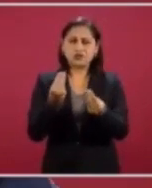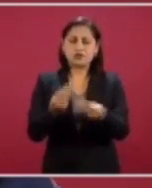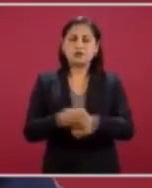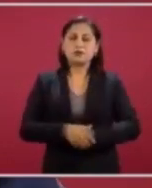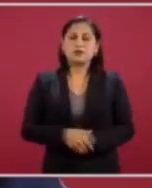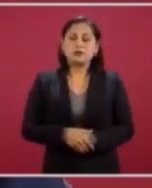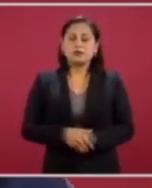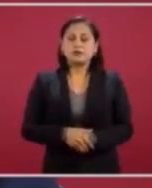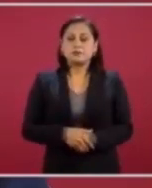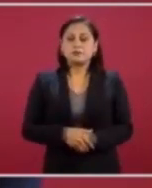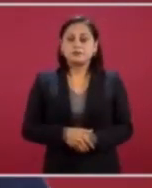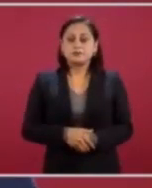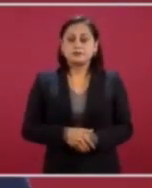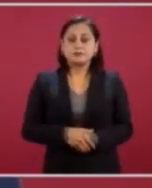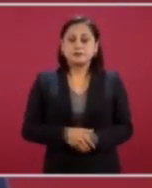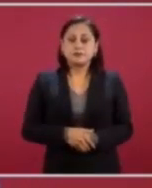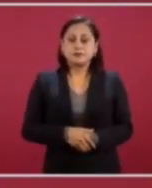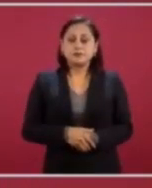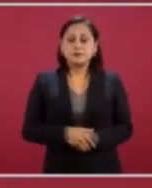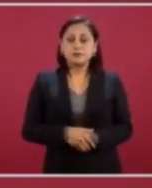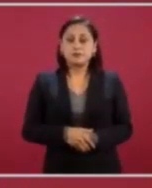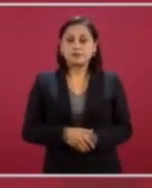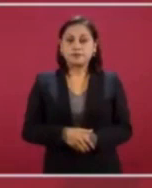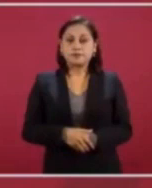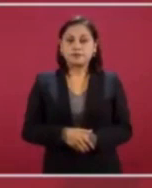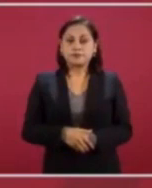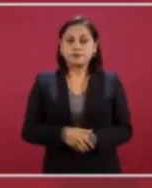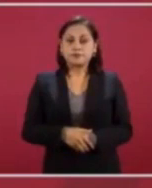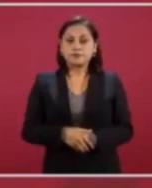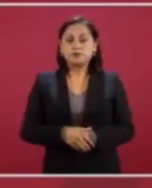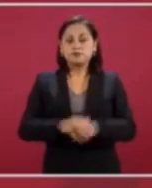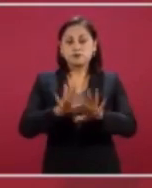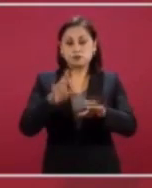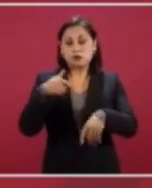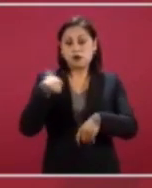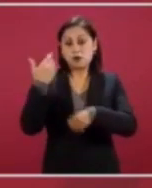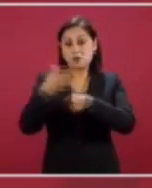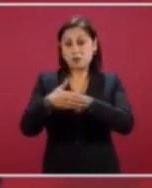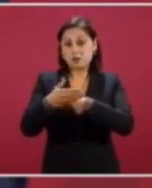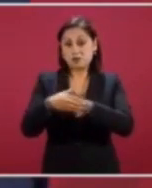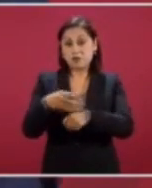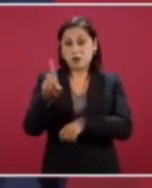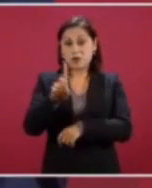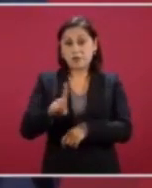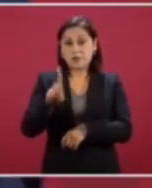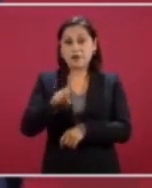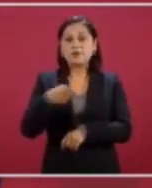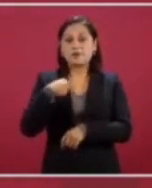al grado de que voy a decir el domingo, les adelanto ya,